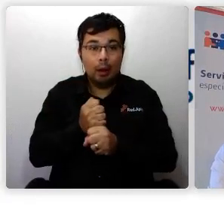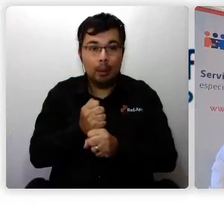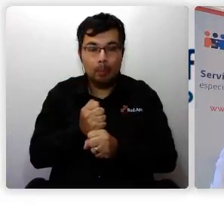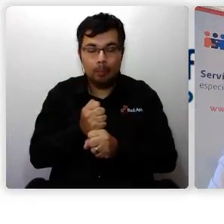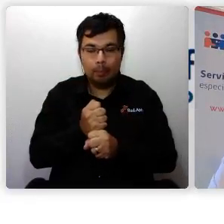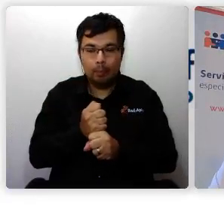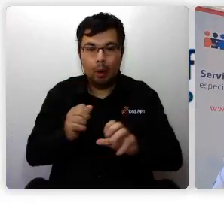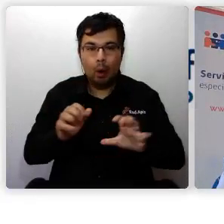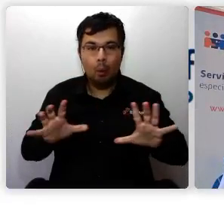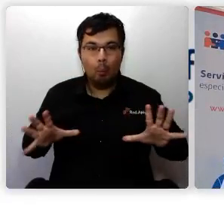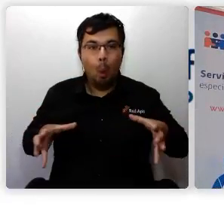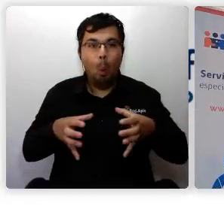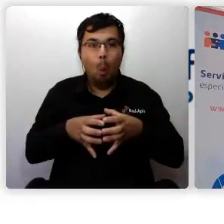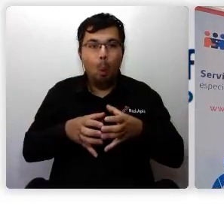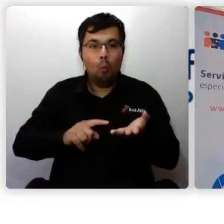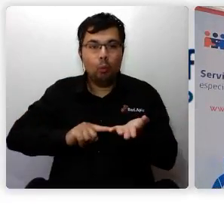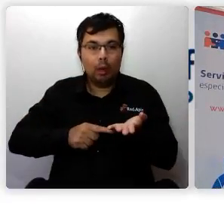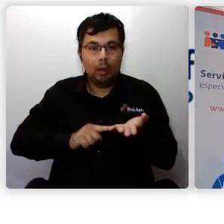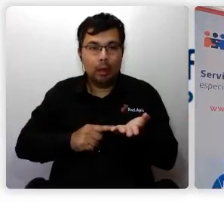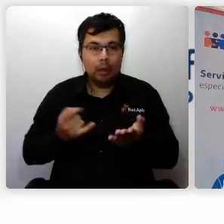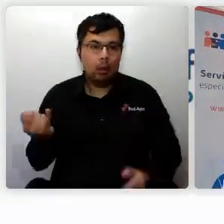impuesto interno.